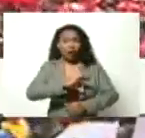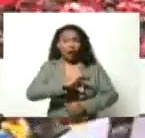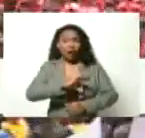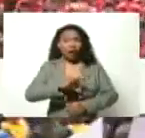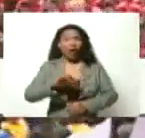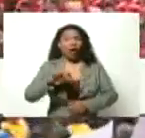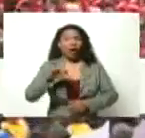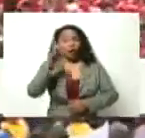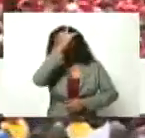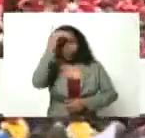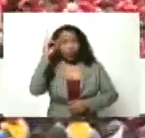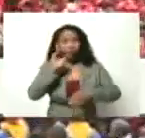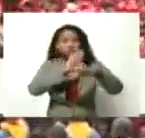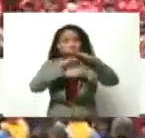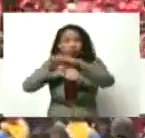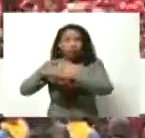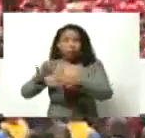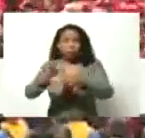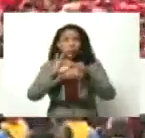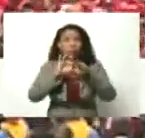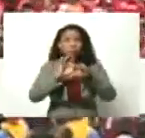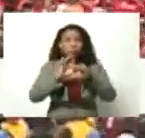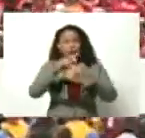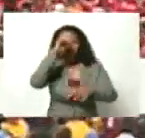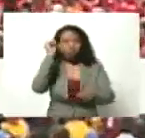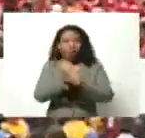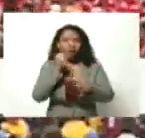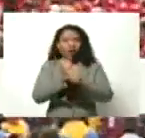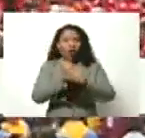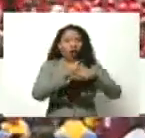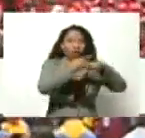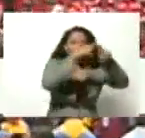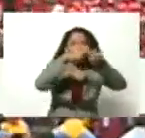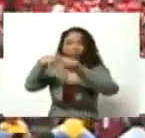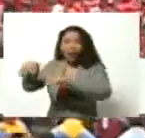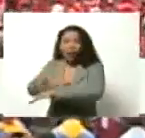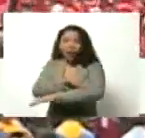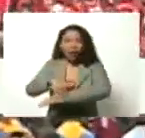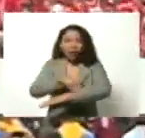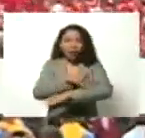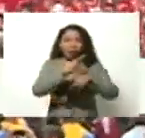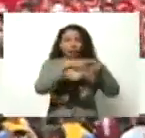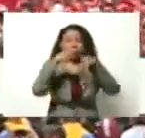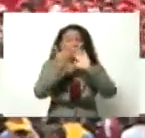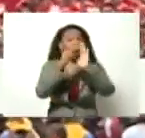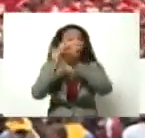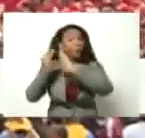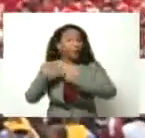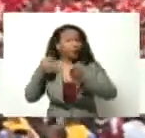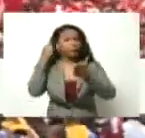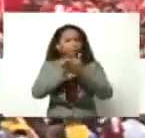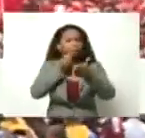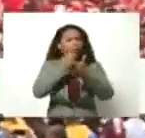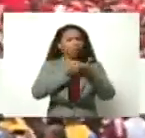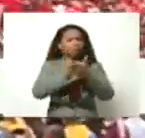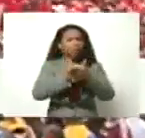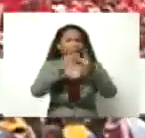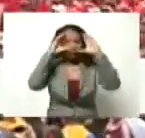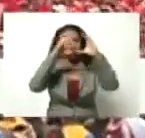cabello que ha llamado a la unidad al trabajo en las diversas calles en las diversas comunidades insistiendo y